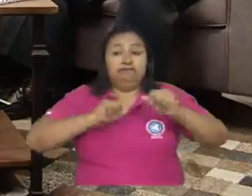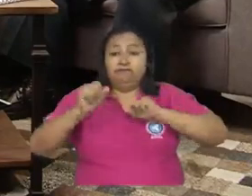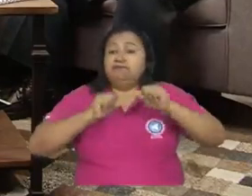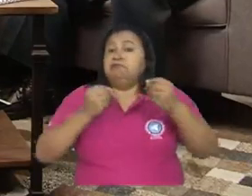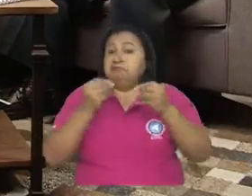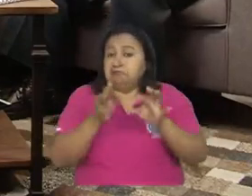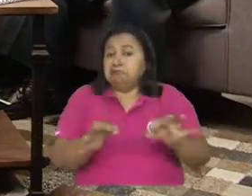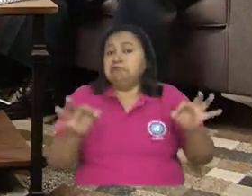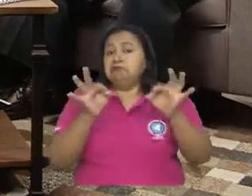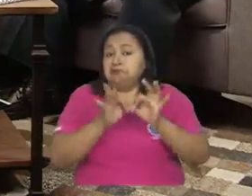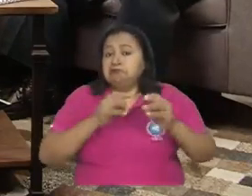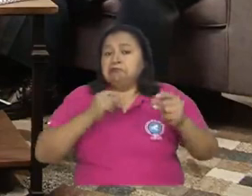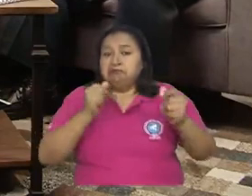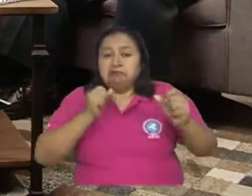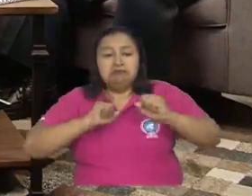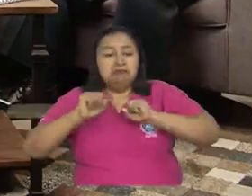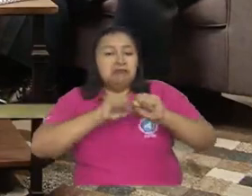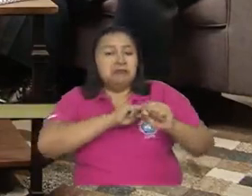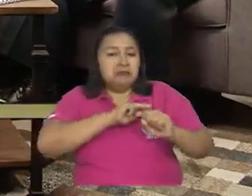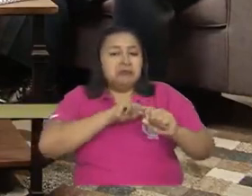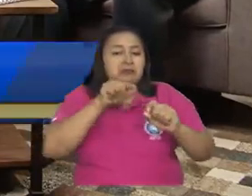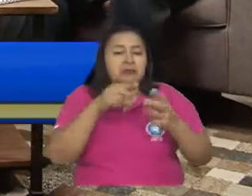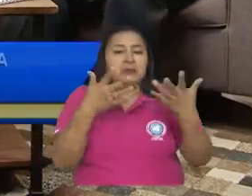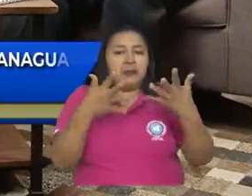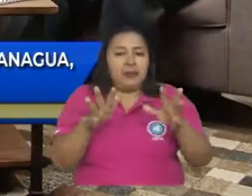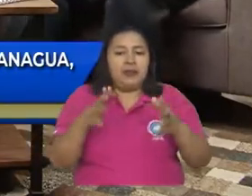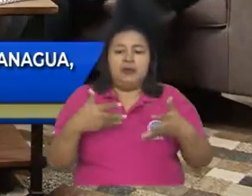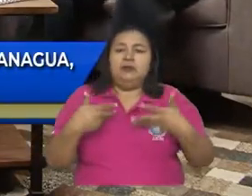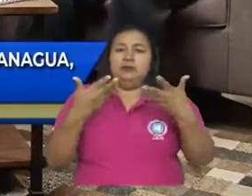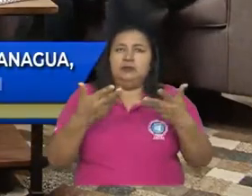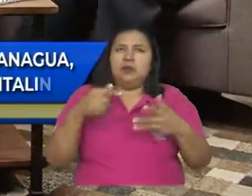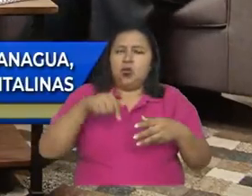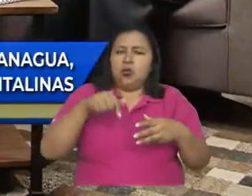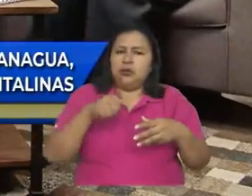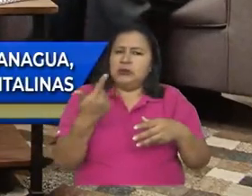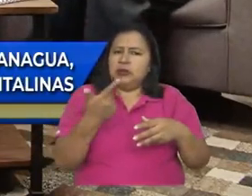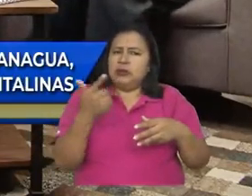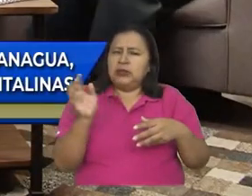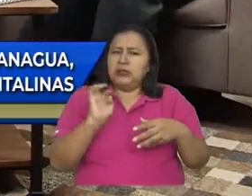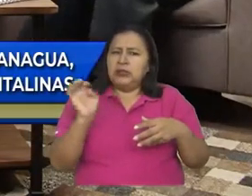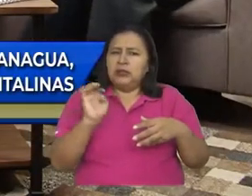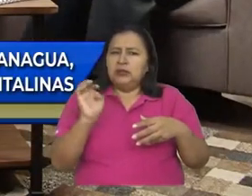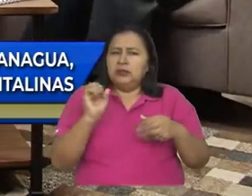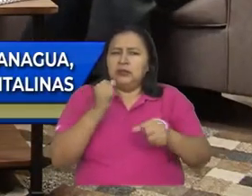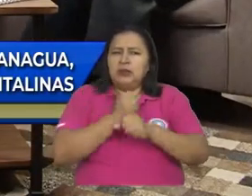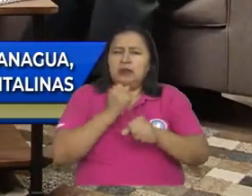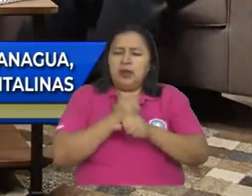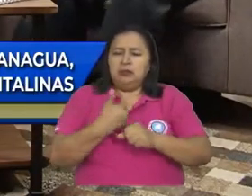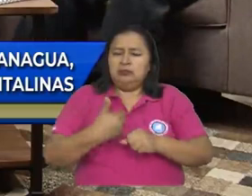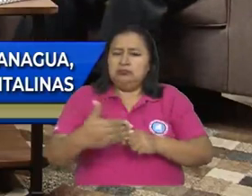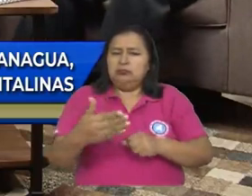muy, muy, muy importante. Eso ya se entrega, hoy es 7 de enero, el trabajo se entrega